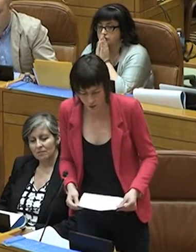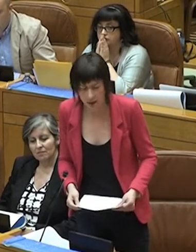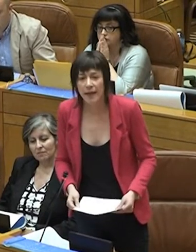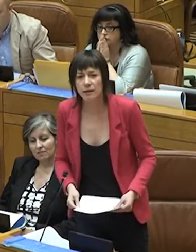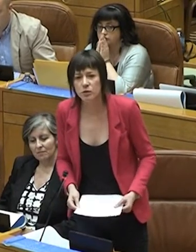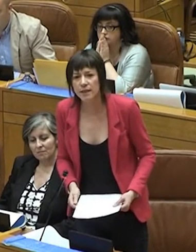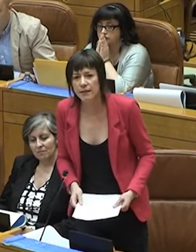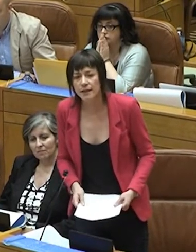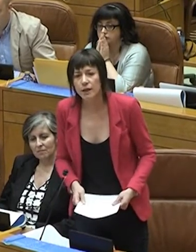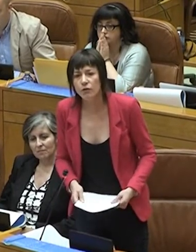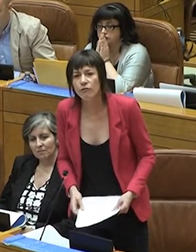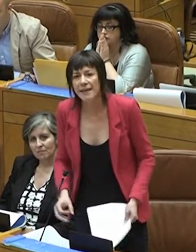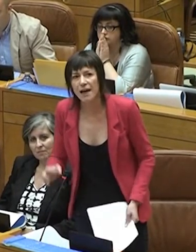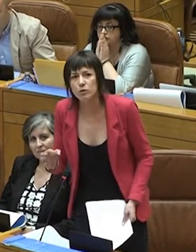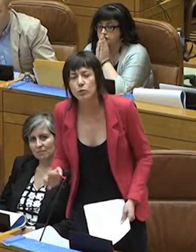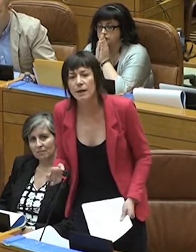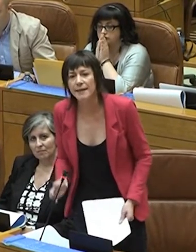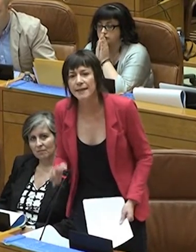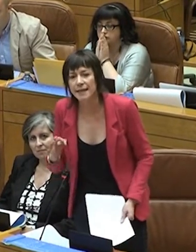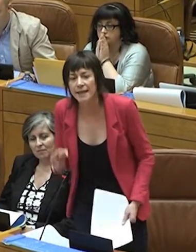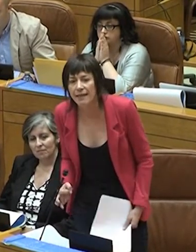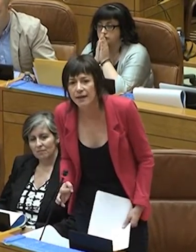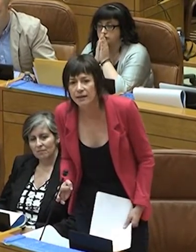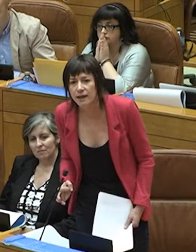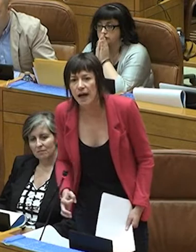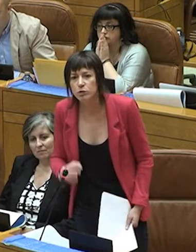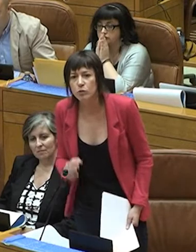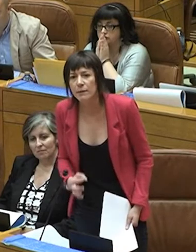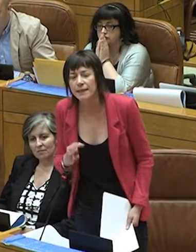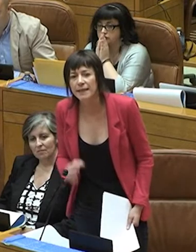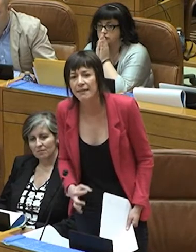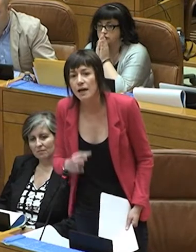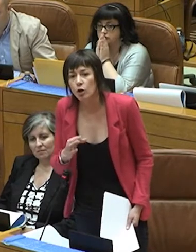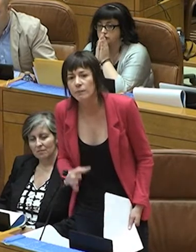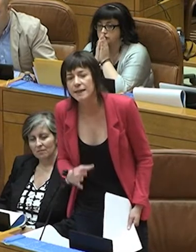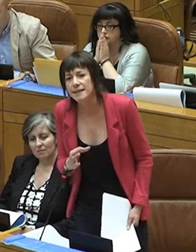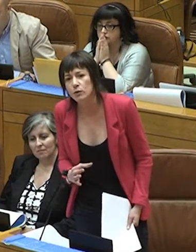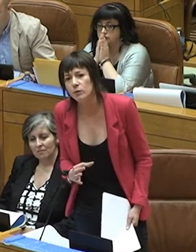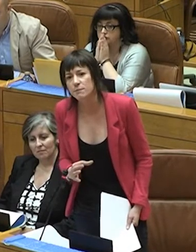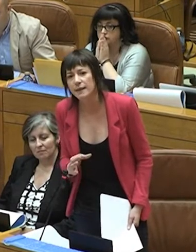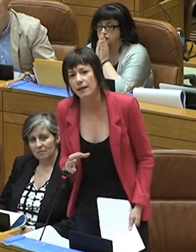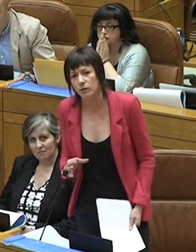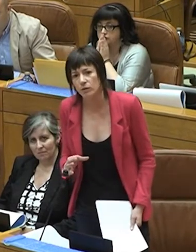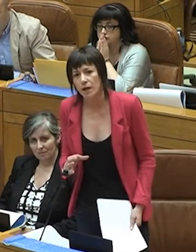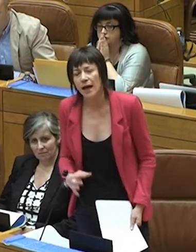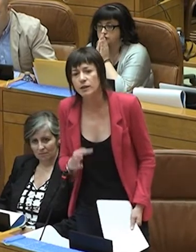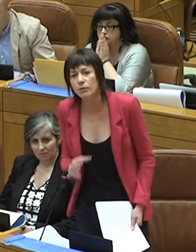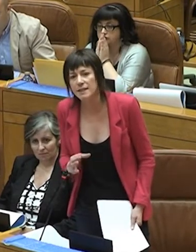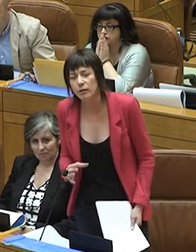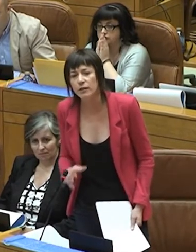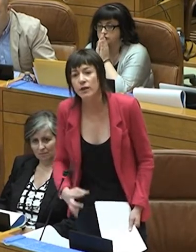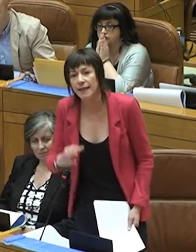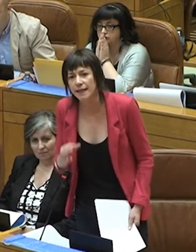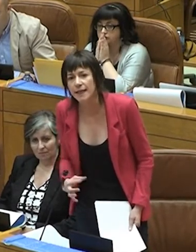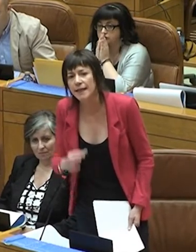Feijó, é que vostede non fai absolutamente nada. Absolutamente nada. Conviértese nun espectador. Remate, por